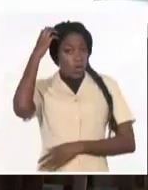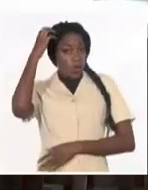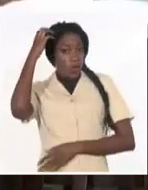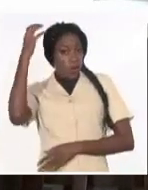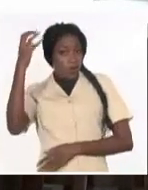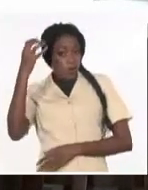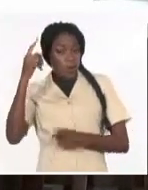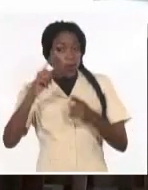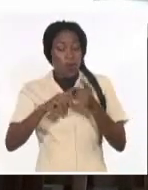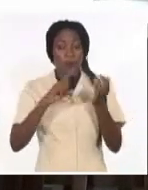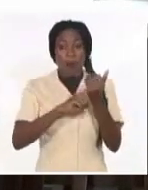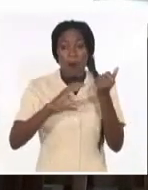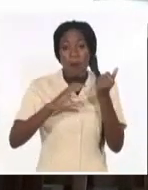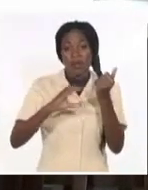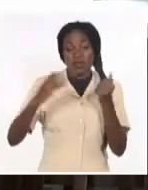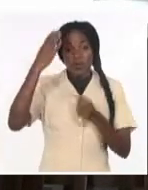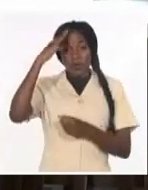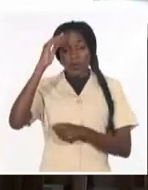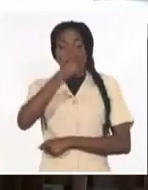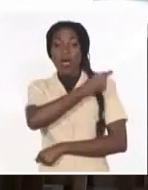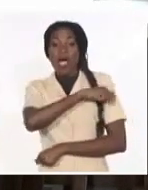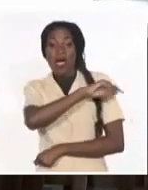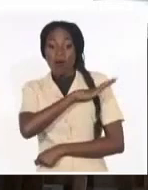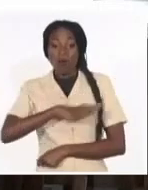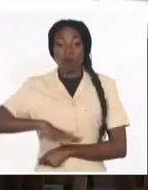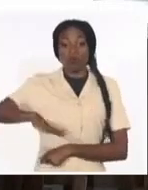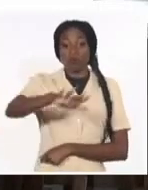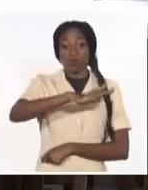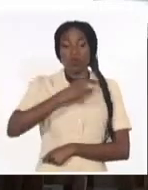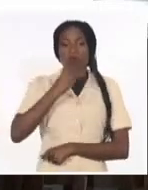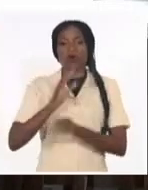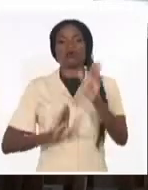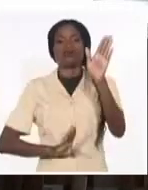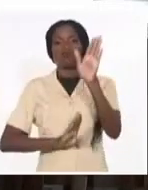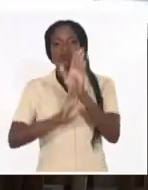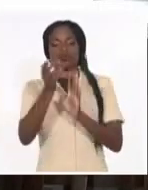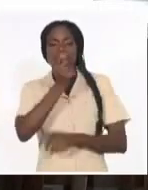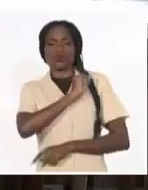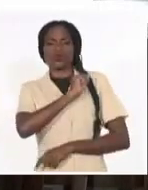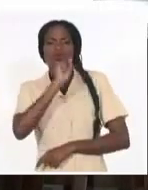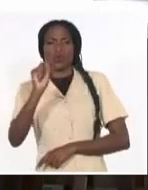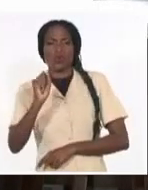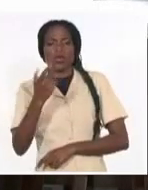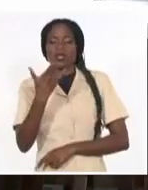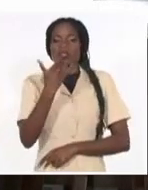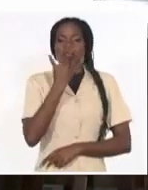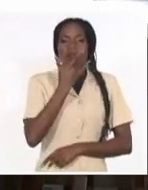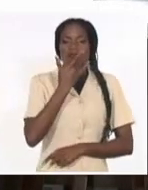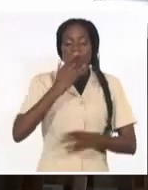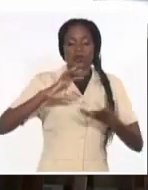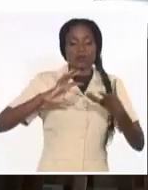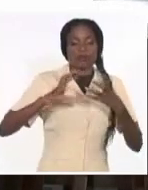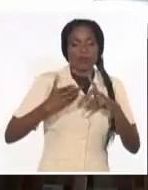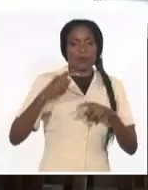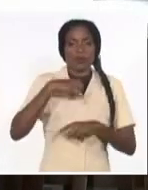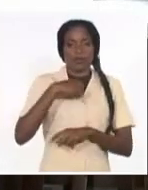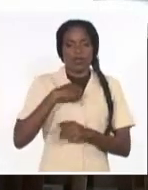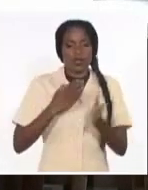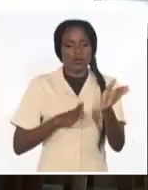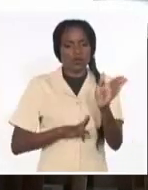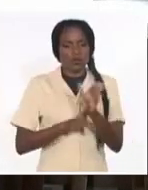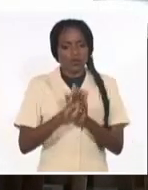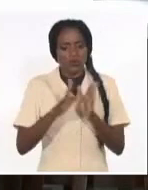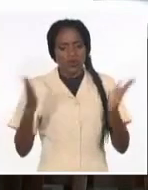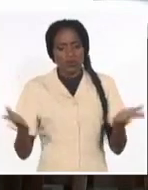Partido Comunista de Cuba y el pueblo cubano vencerán todos los desafíos y las dificultades en el camino hacia adelante, logrando